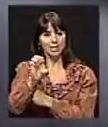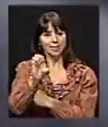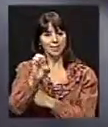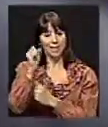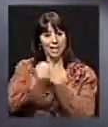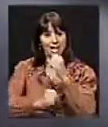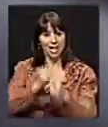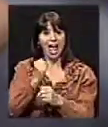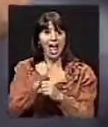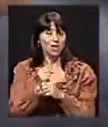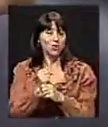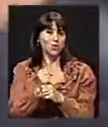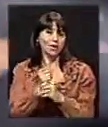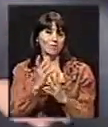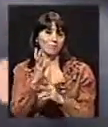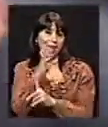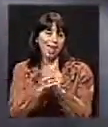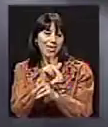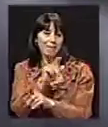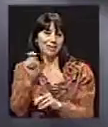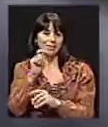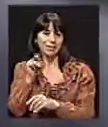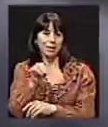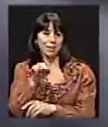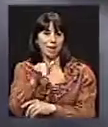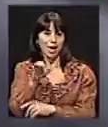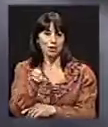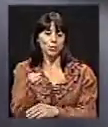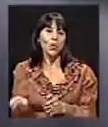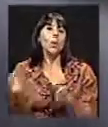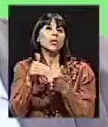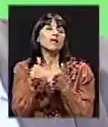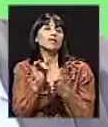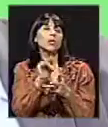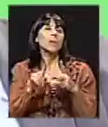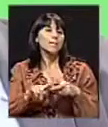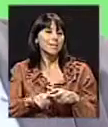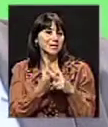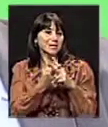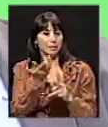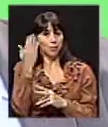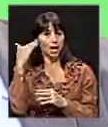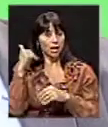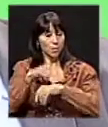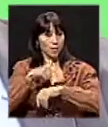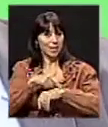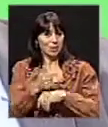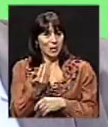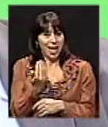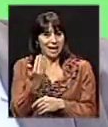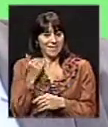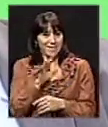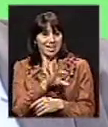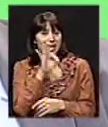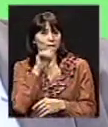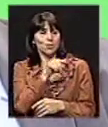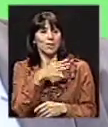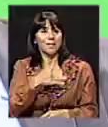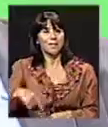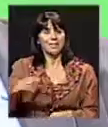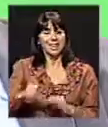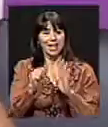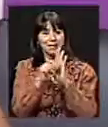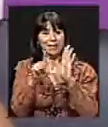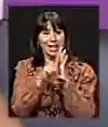vuelve como a empezar de nuevo. En esa ocasión acaban de elegirlo presidente de la Asamblea